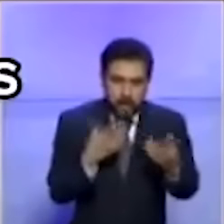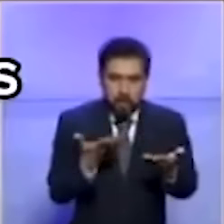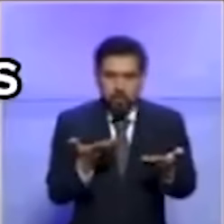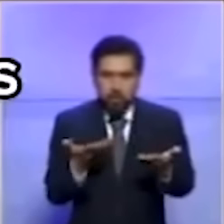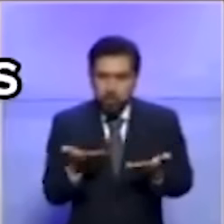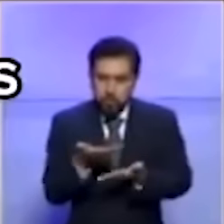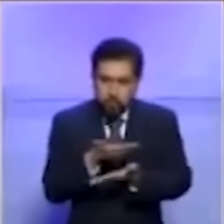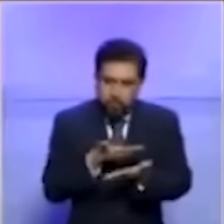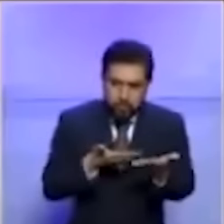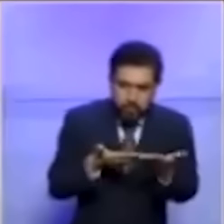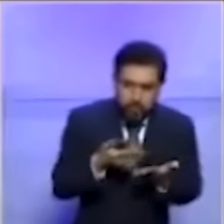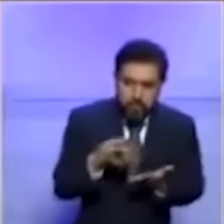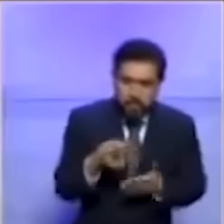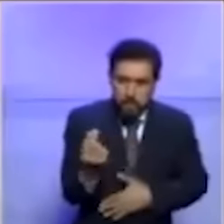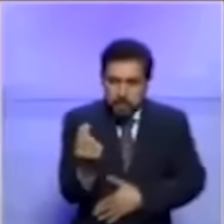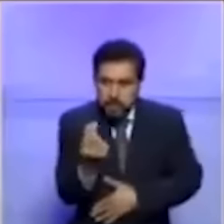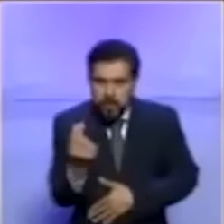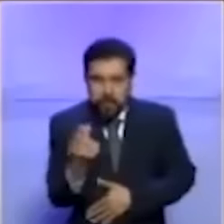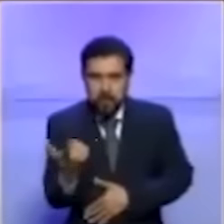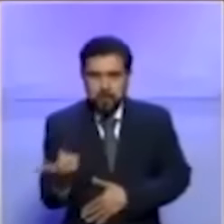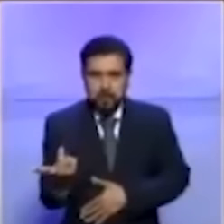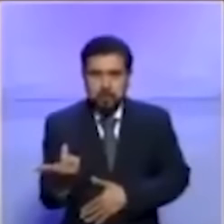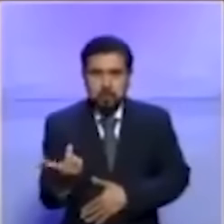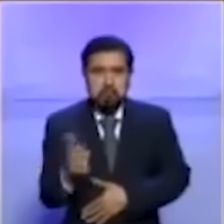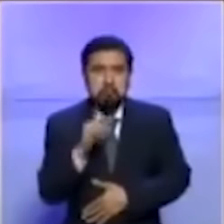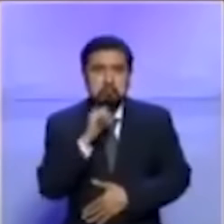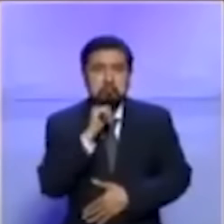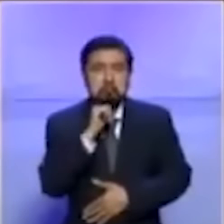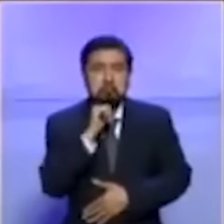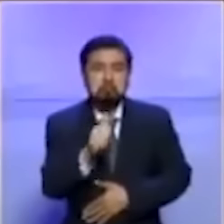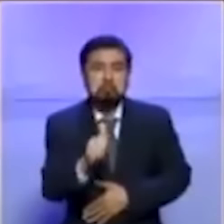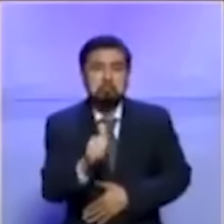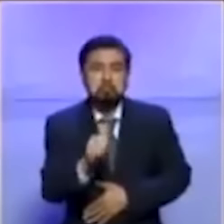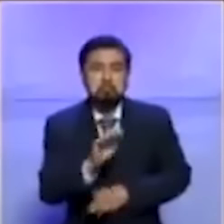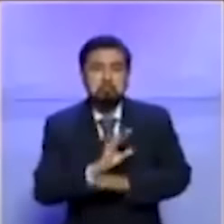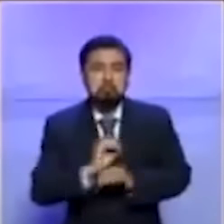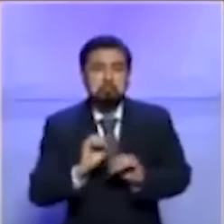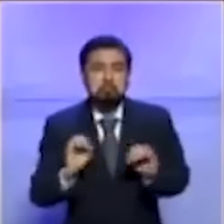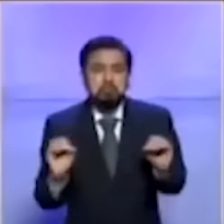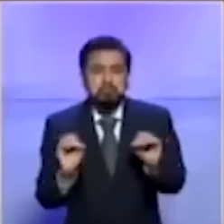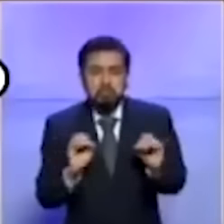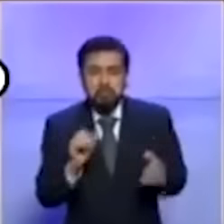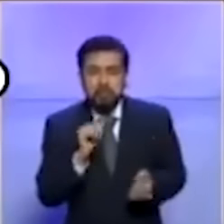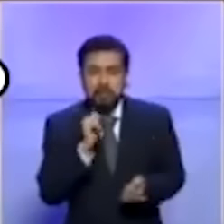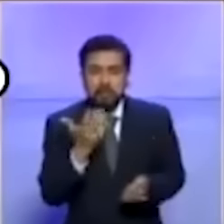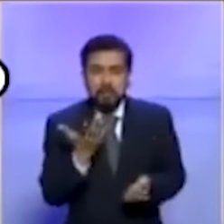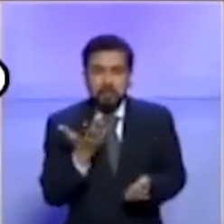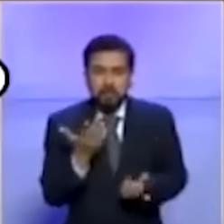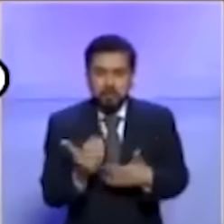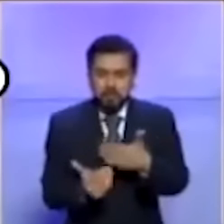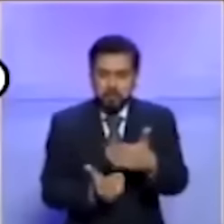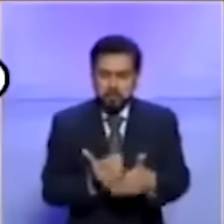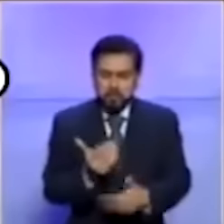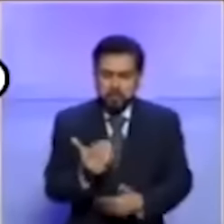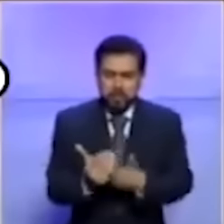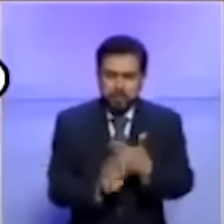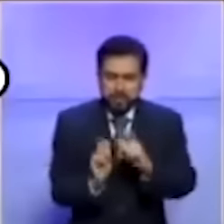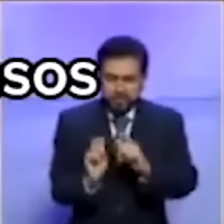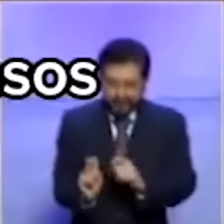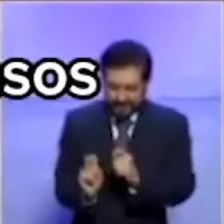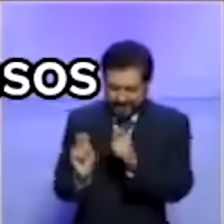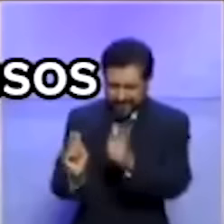las autoridades han estado ausentes la organización del proceso a través des de encargad duría de